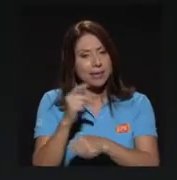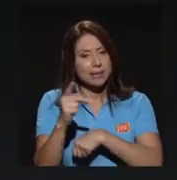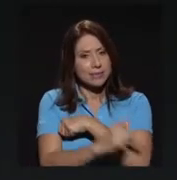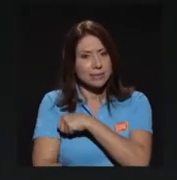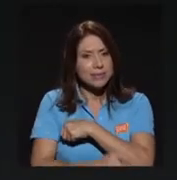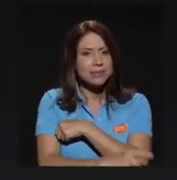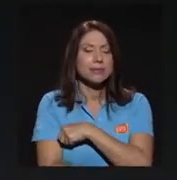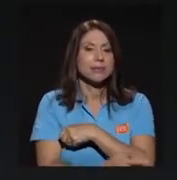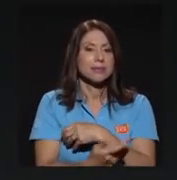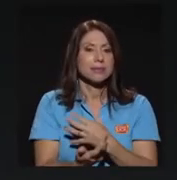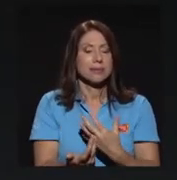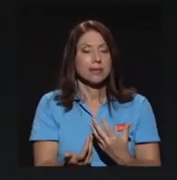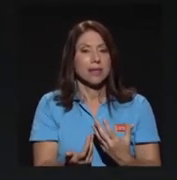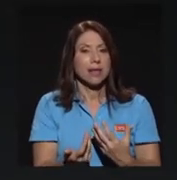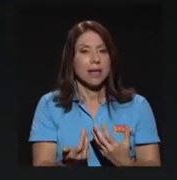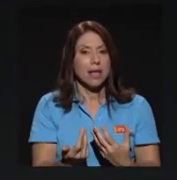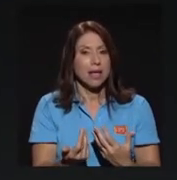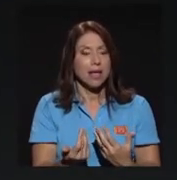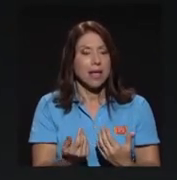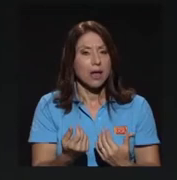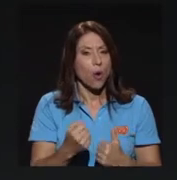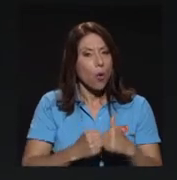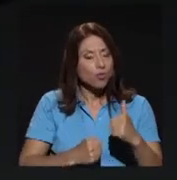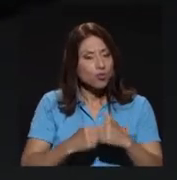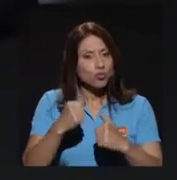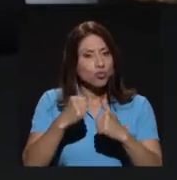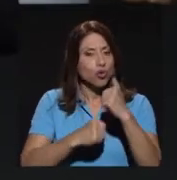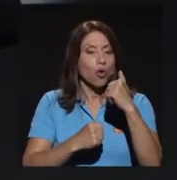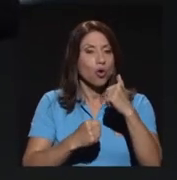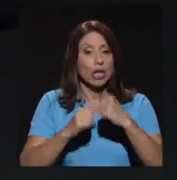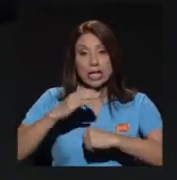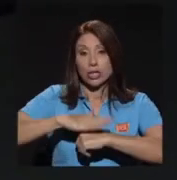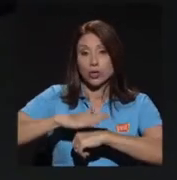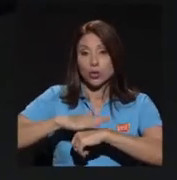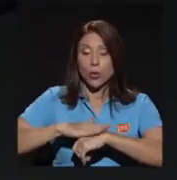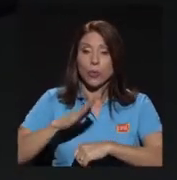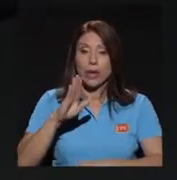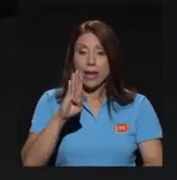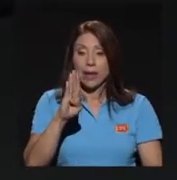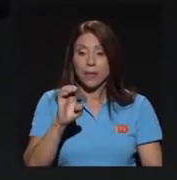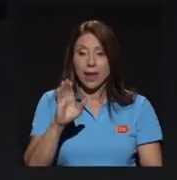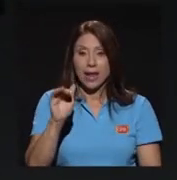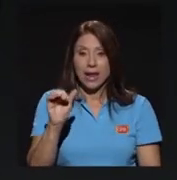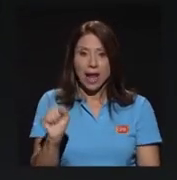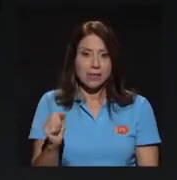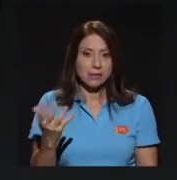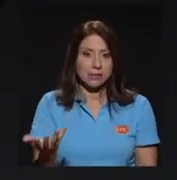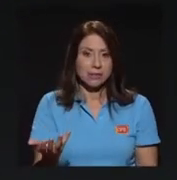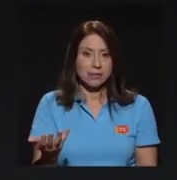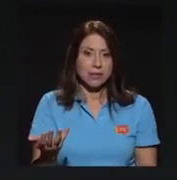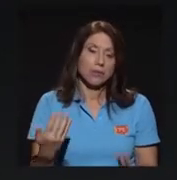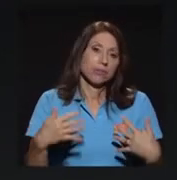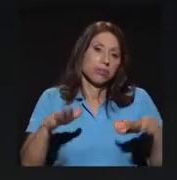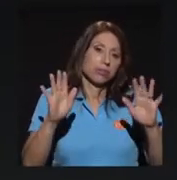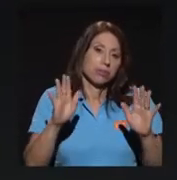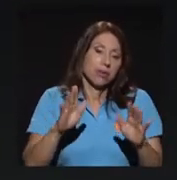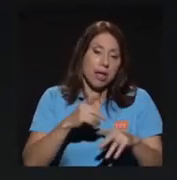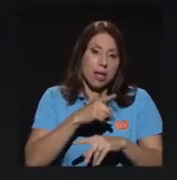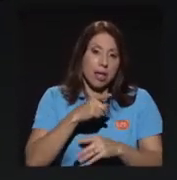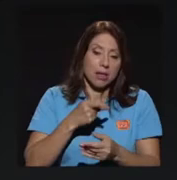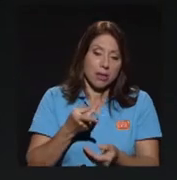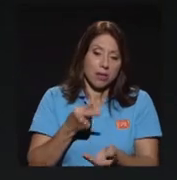es construcción y en lo de las becas que mejor uso de la mitad del salario